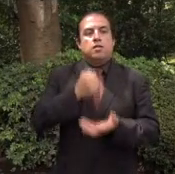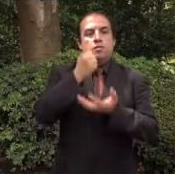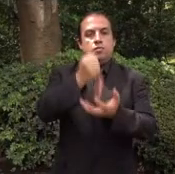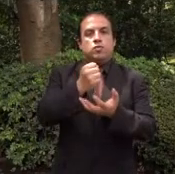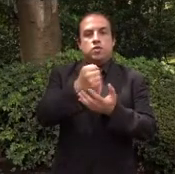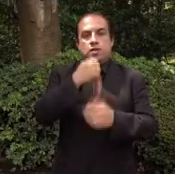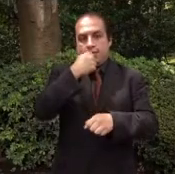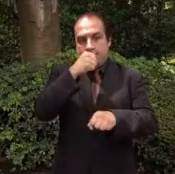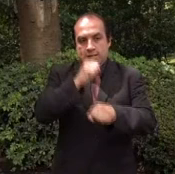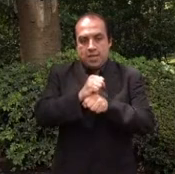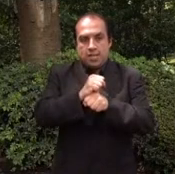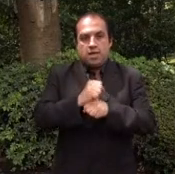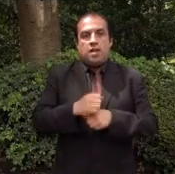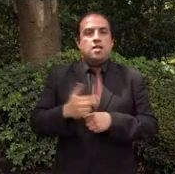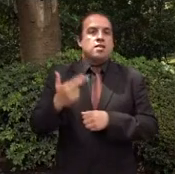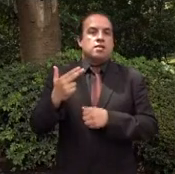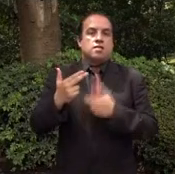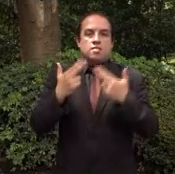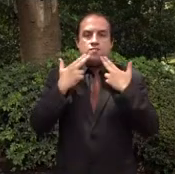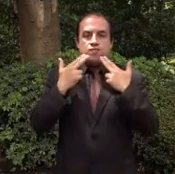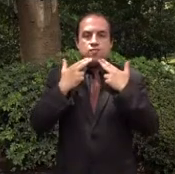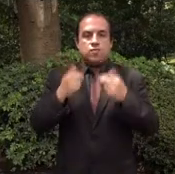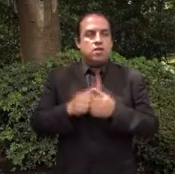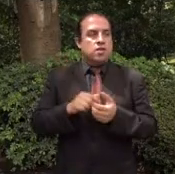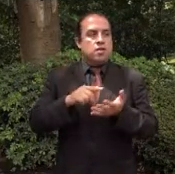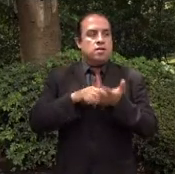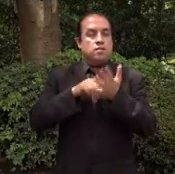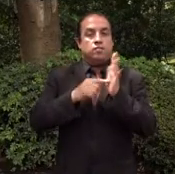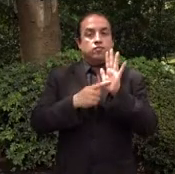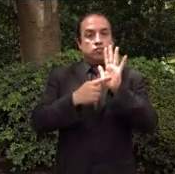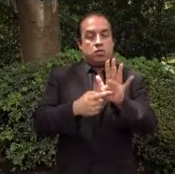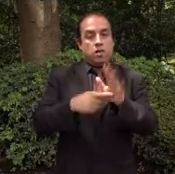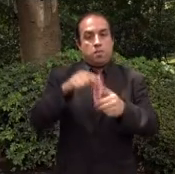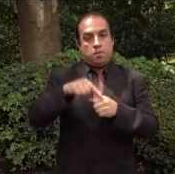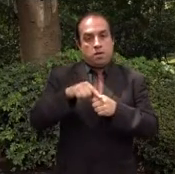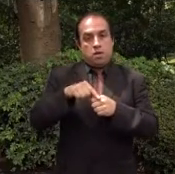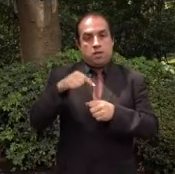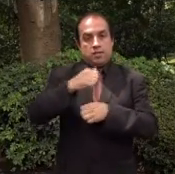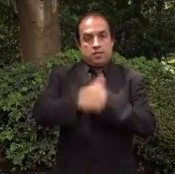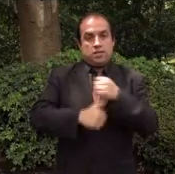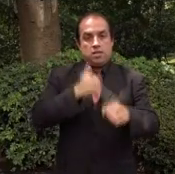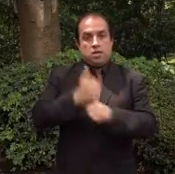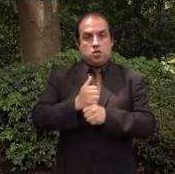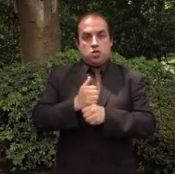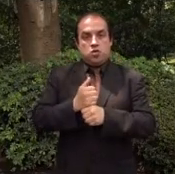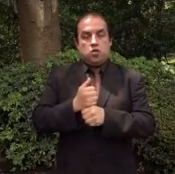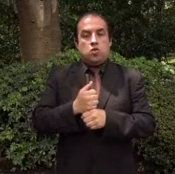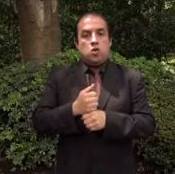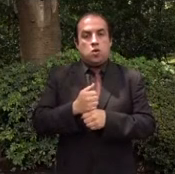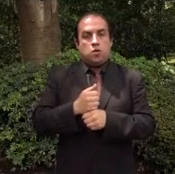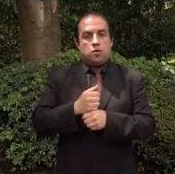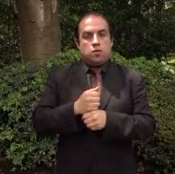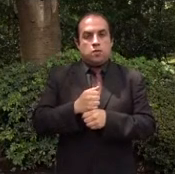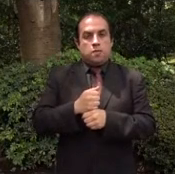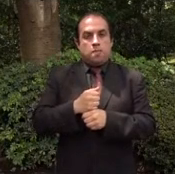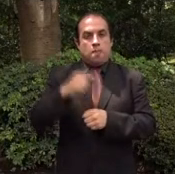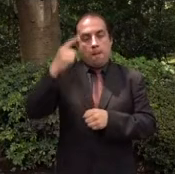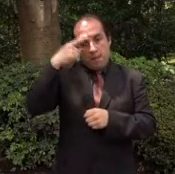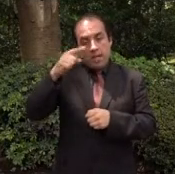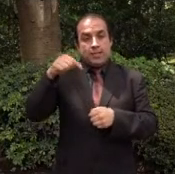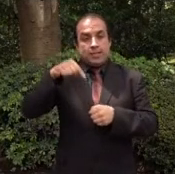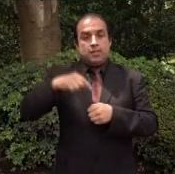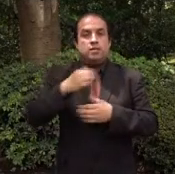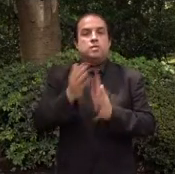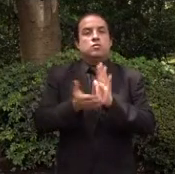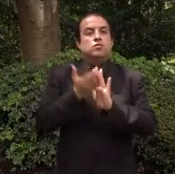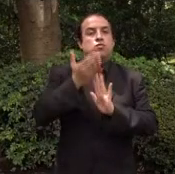Hacienda dispone para este proyecto este año son 1.100 millones de pesos para estas obras de interconexión, para